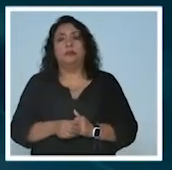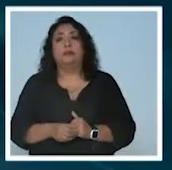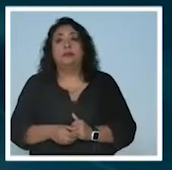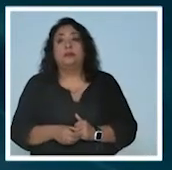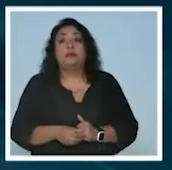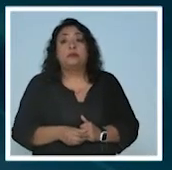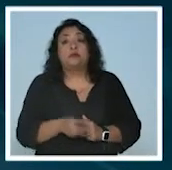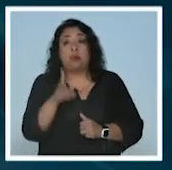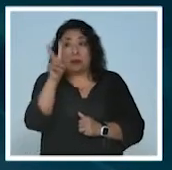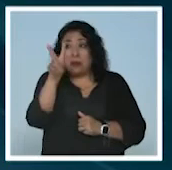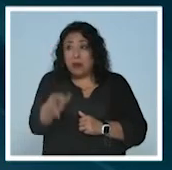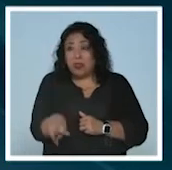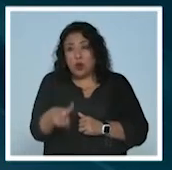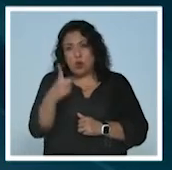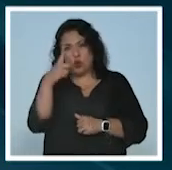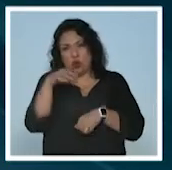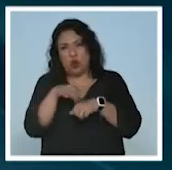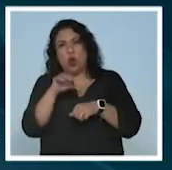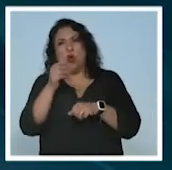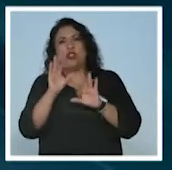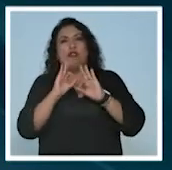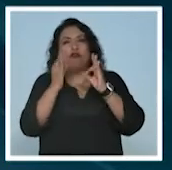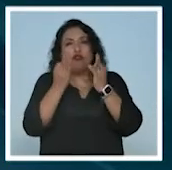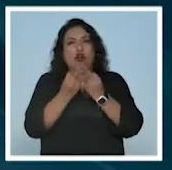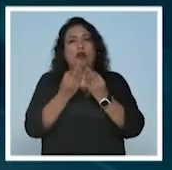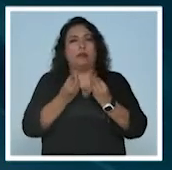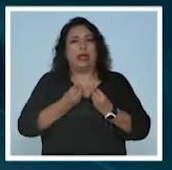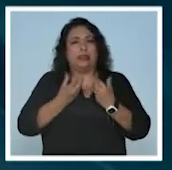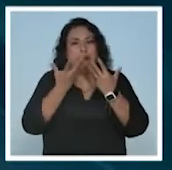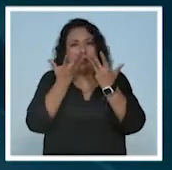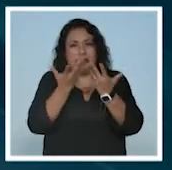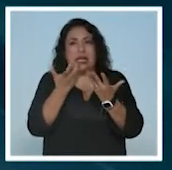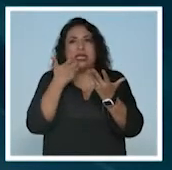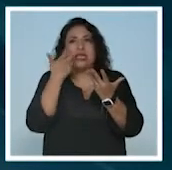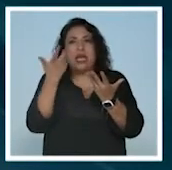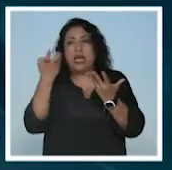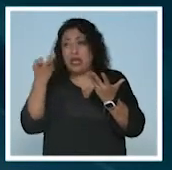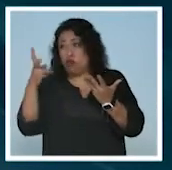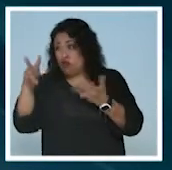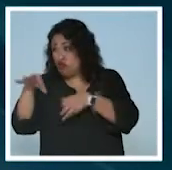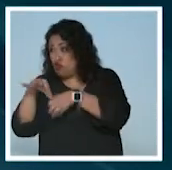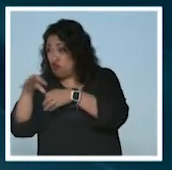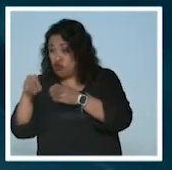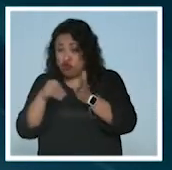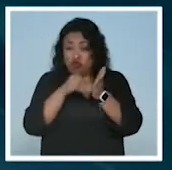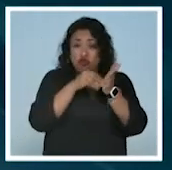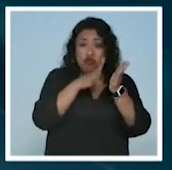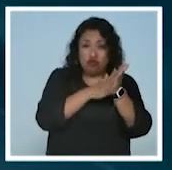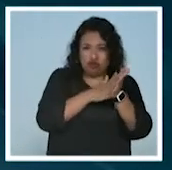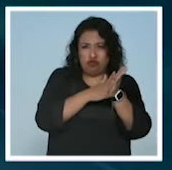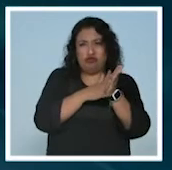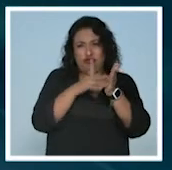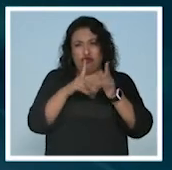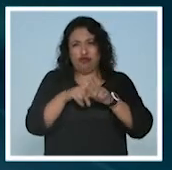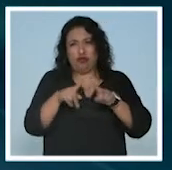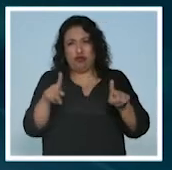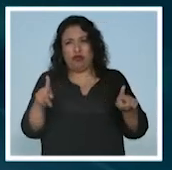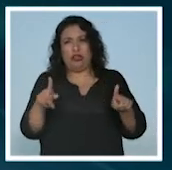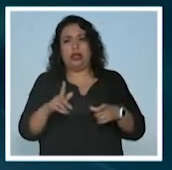la realidad y otra cosa es el lenguaje que intenta representarlo. La realidad